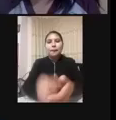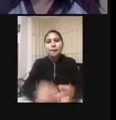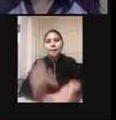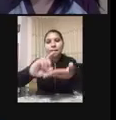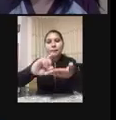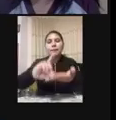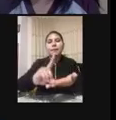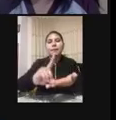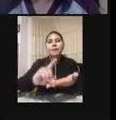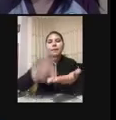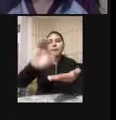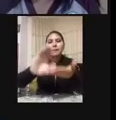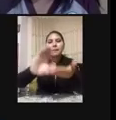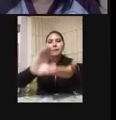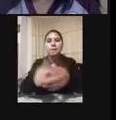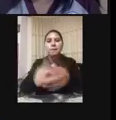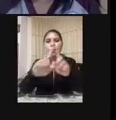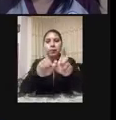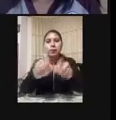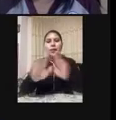para nosotros.